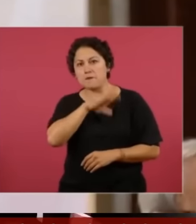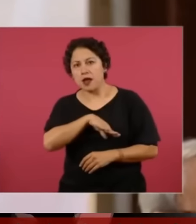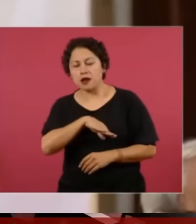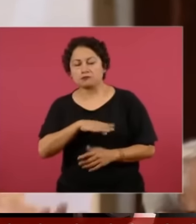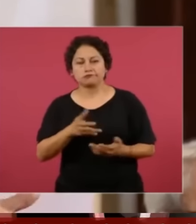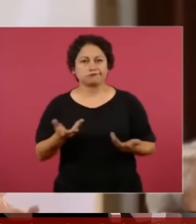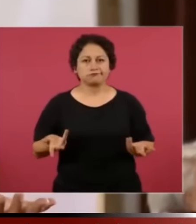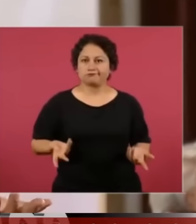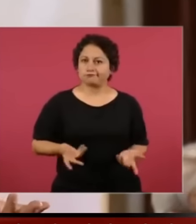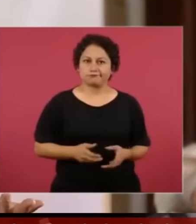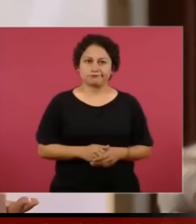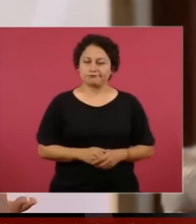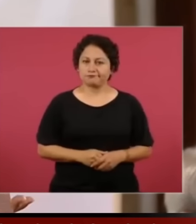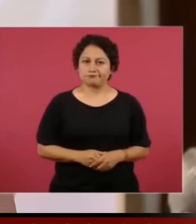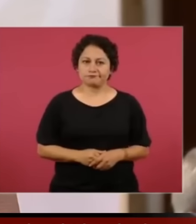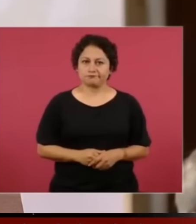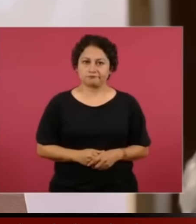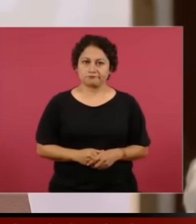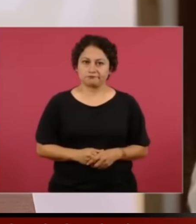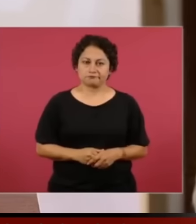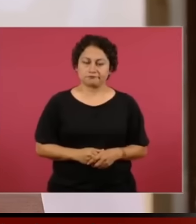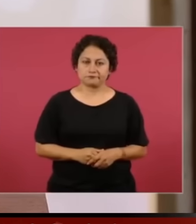Ahora sí,